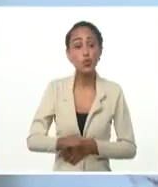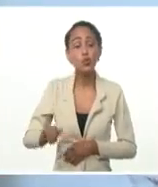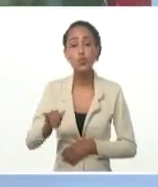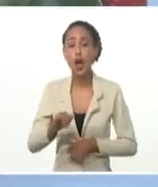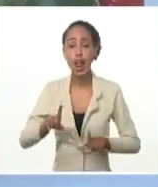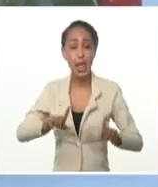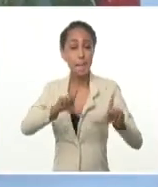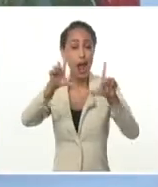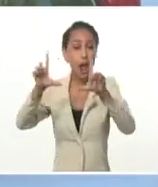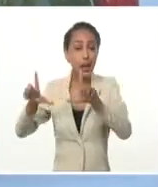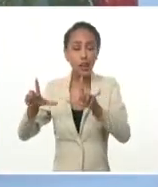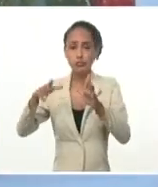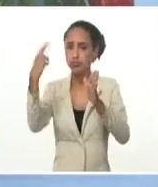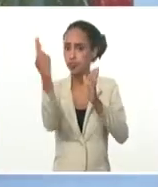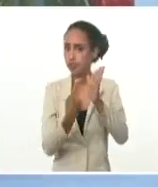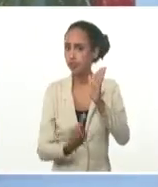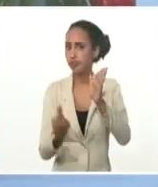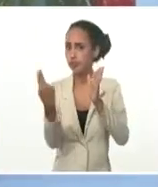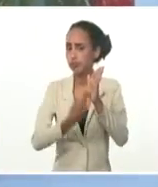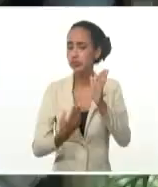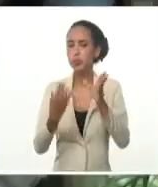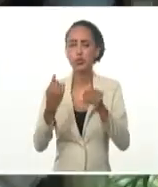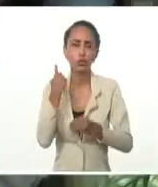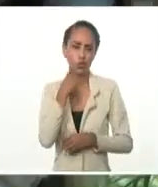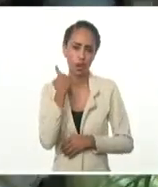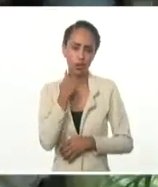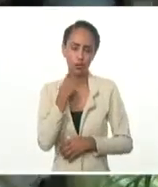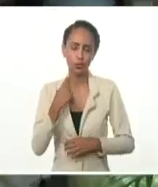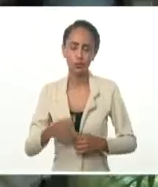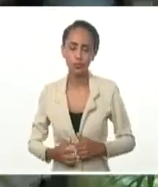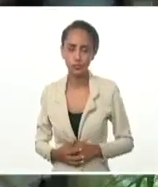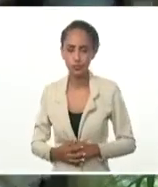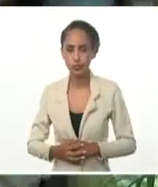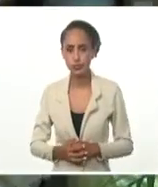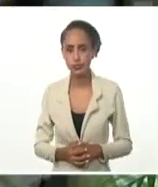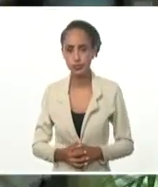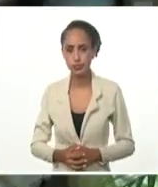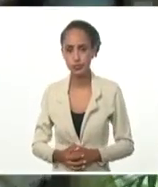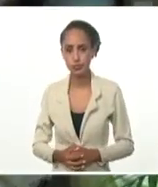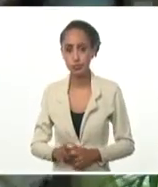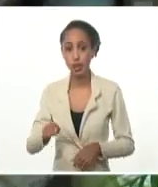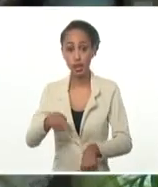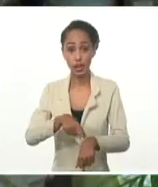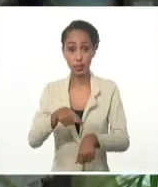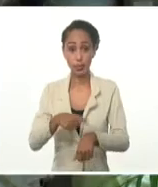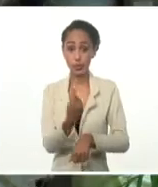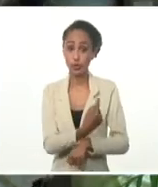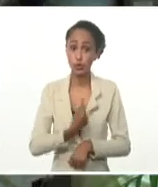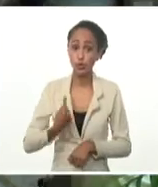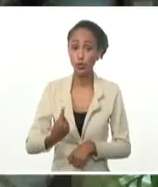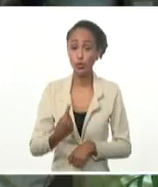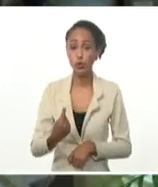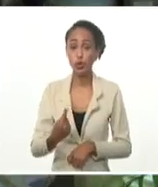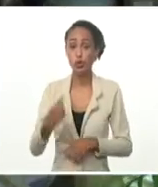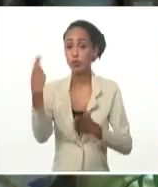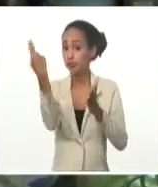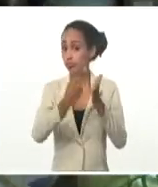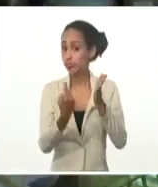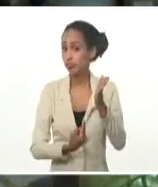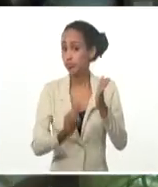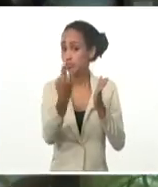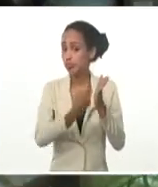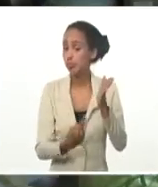hace 12 años a través del universo estético. En este momento estamos haciendo las ilustraciones para un